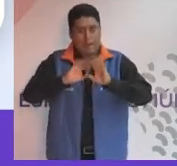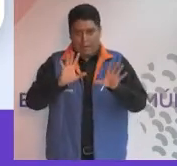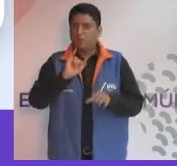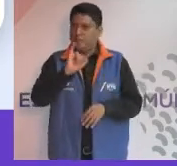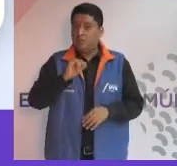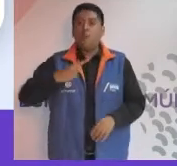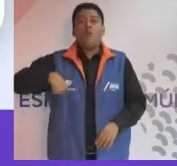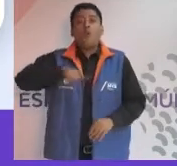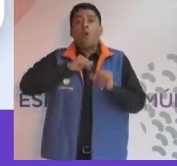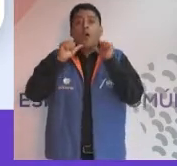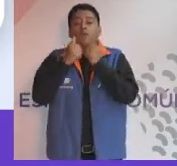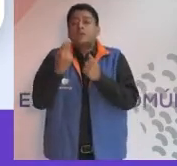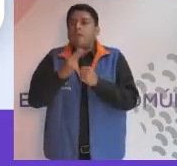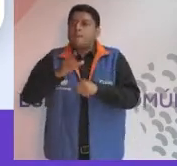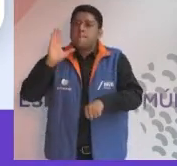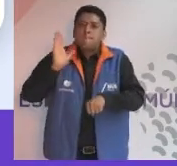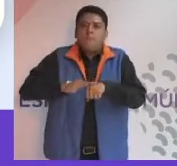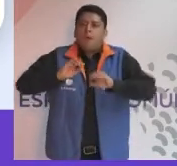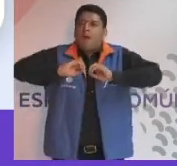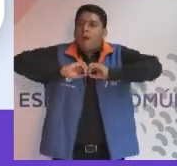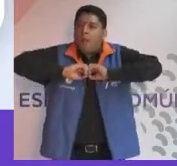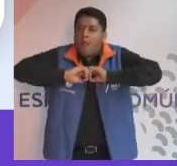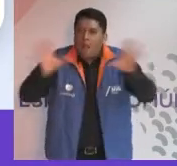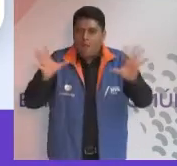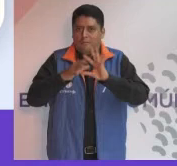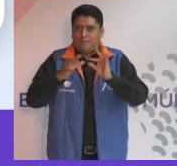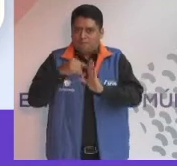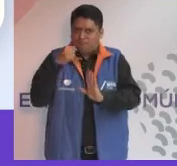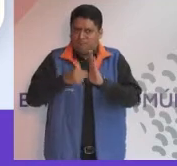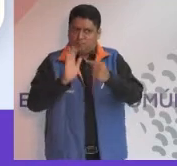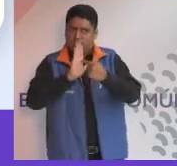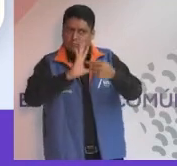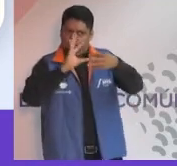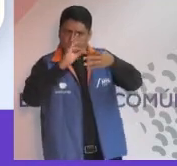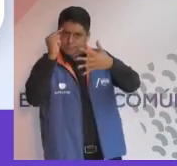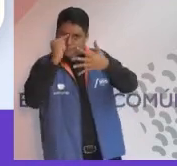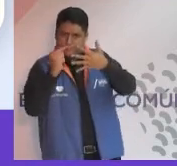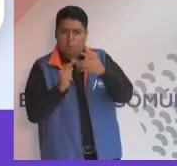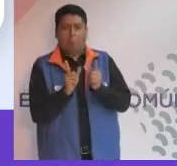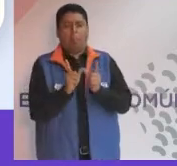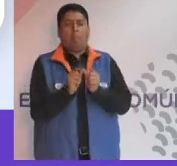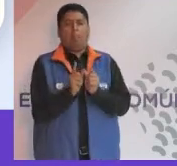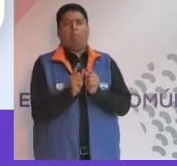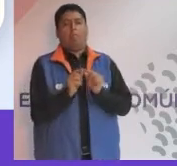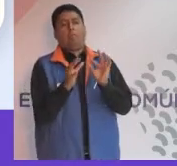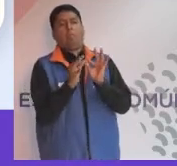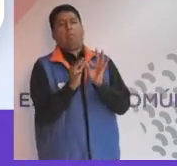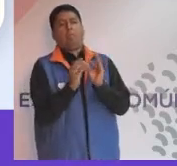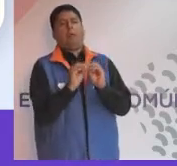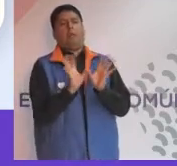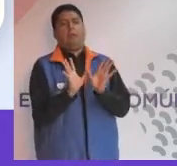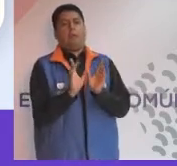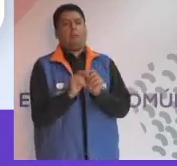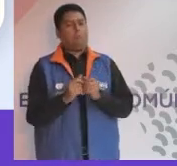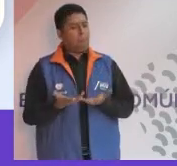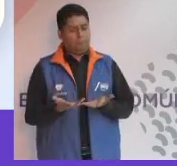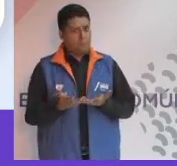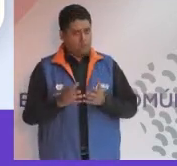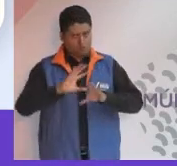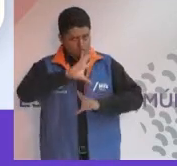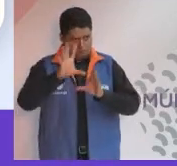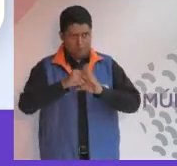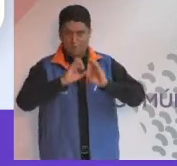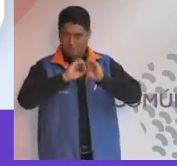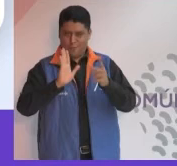allá. Claro, habrá algunas excepciones. Aquí yo pondría en este factor que obviamente pues no se